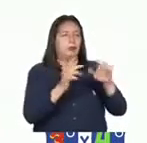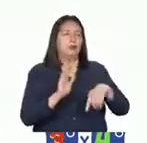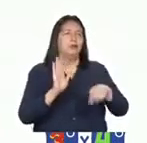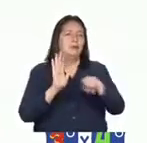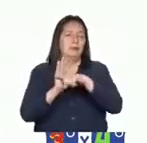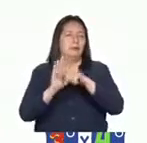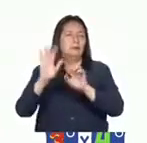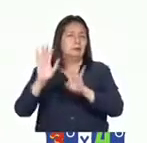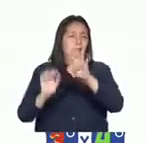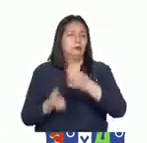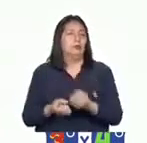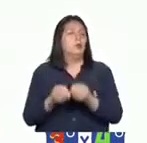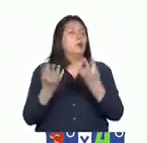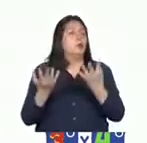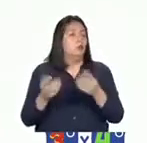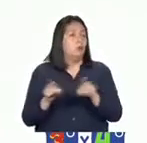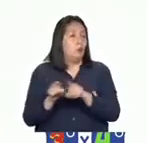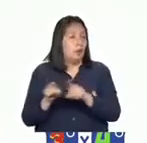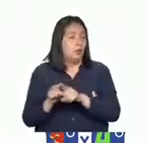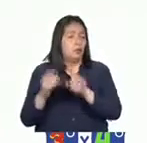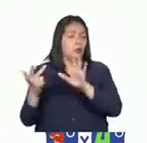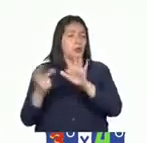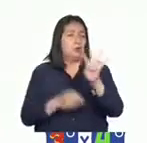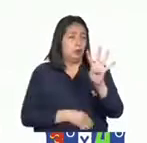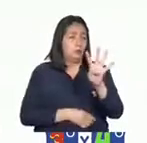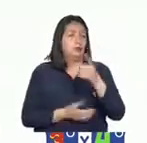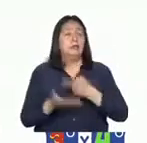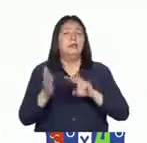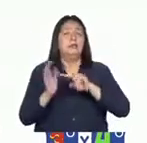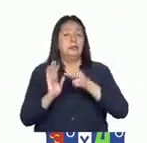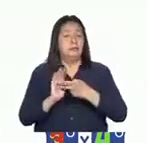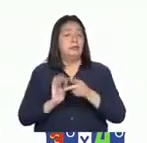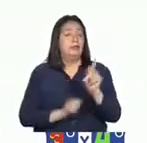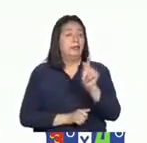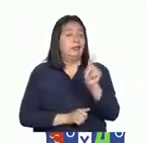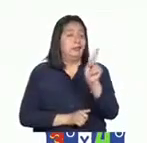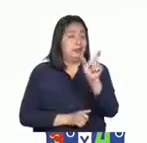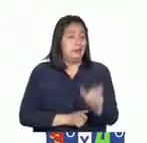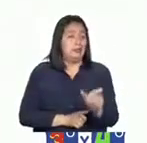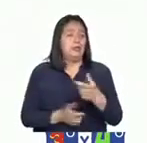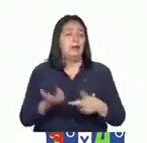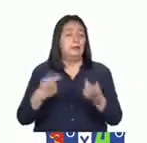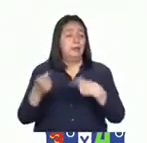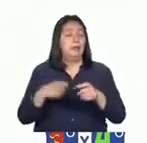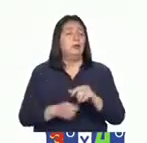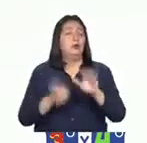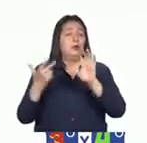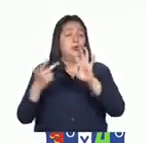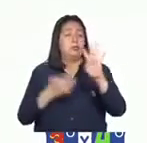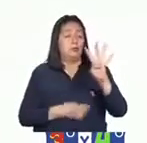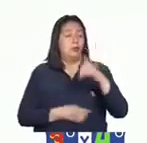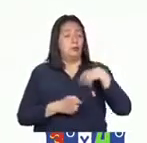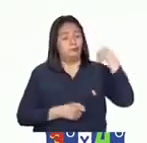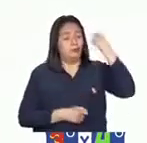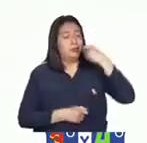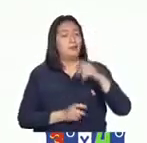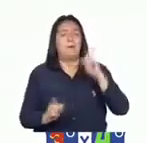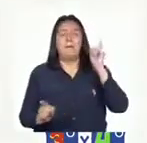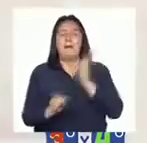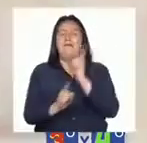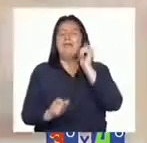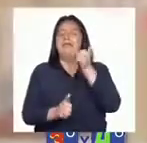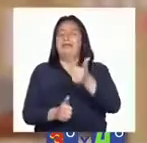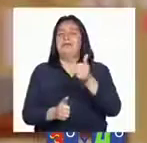menos 14 es igual a 84. Es decir, Quilla vendió 84 chalinas. Perfecto, lo hemos